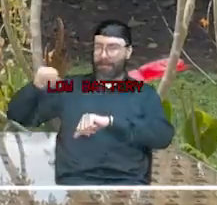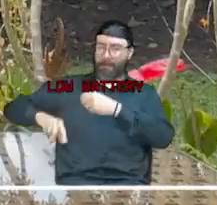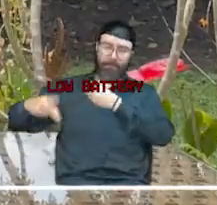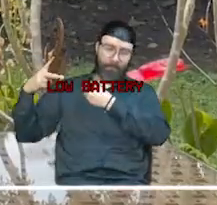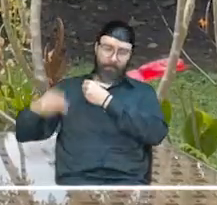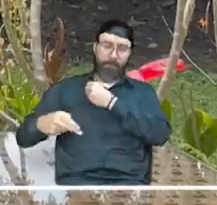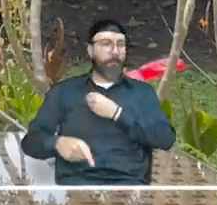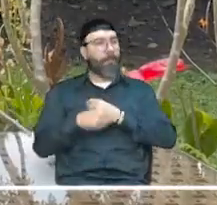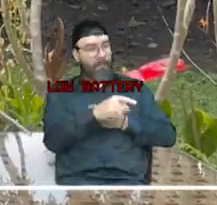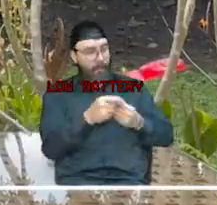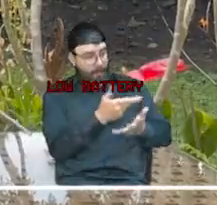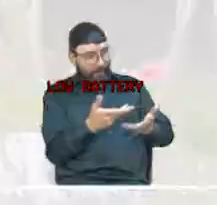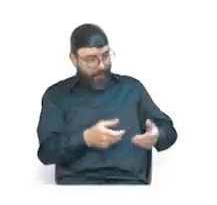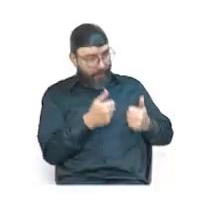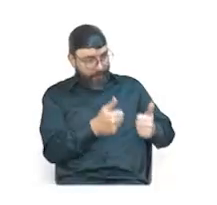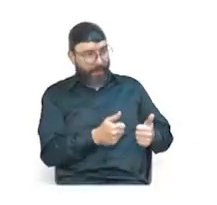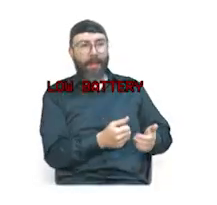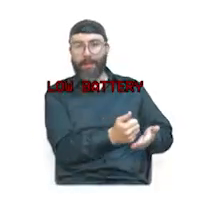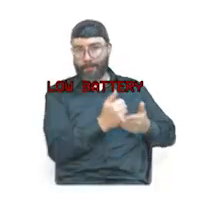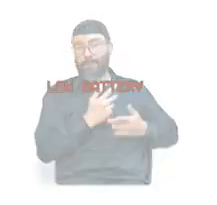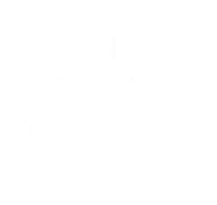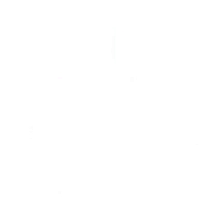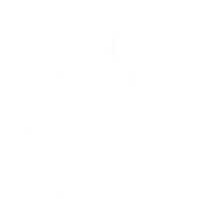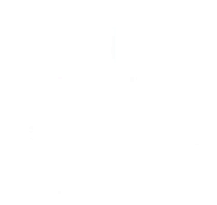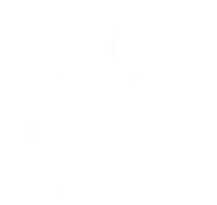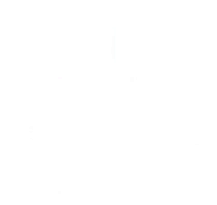que van a aportar en nuestra salud.